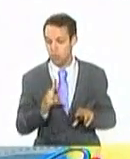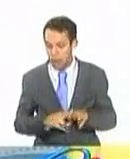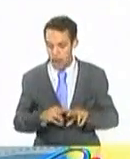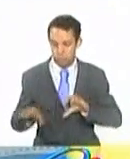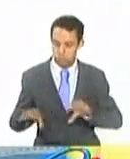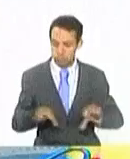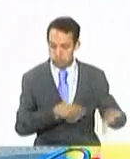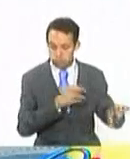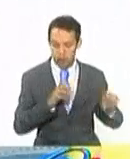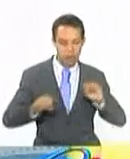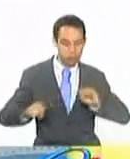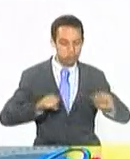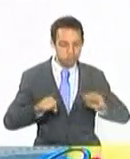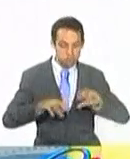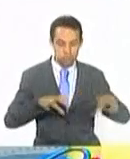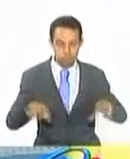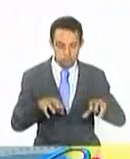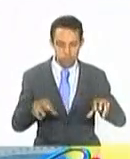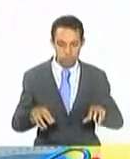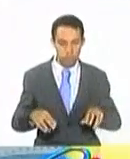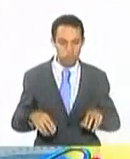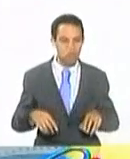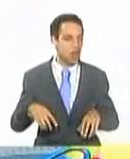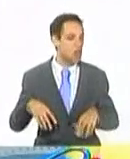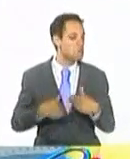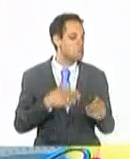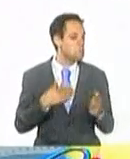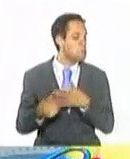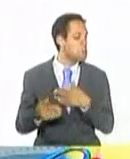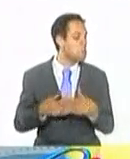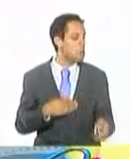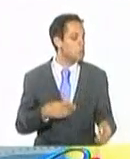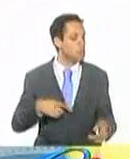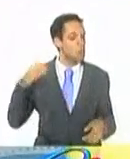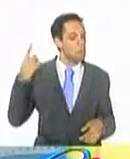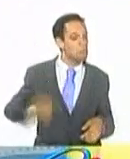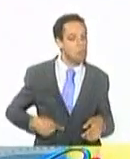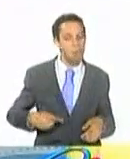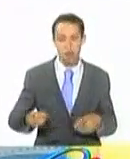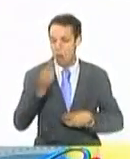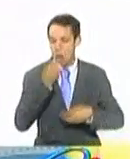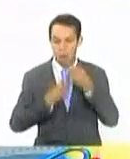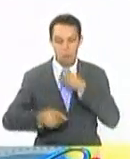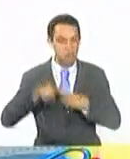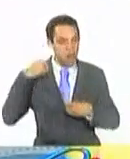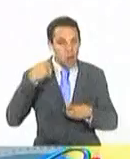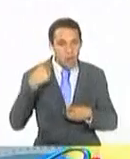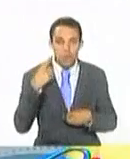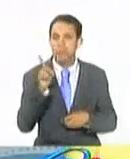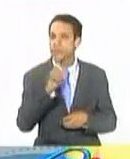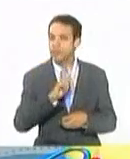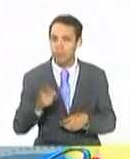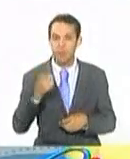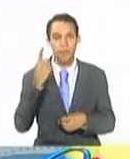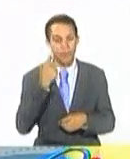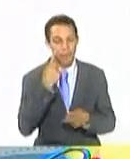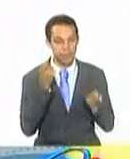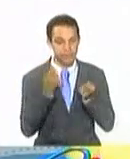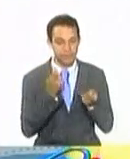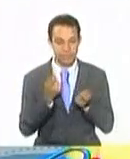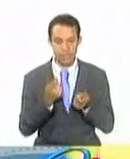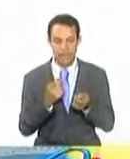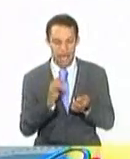no es abusar de ella la alimentación o los alimentos que uno debe tener cuidado para su